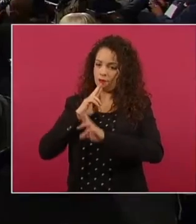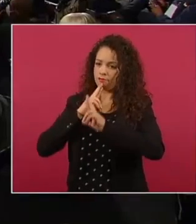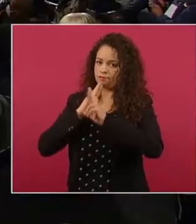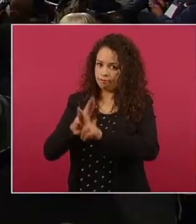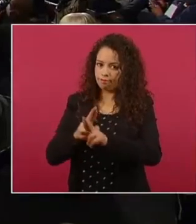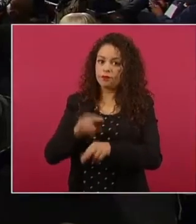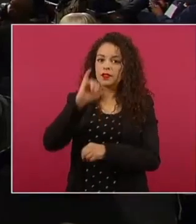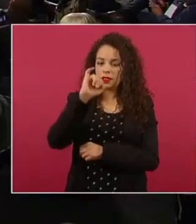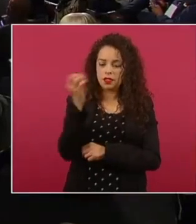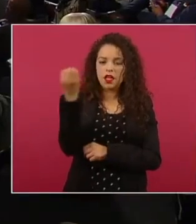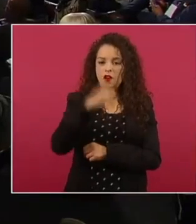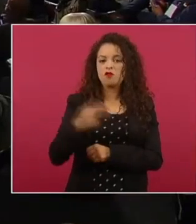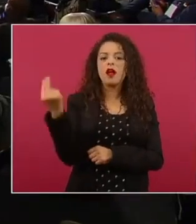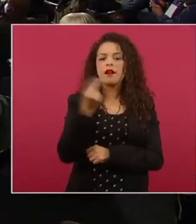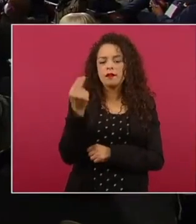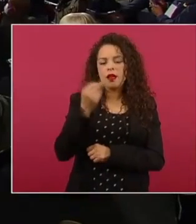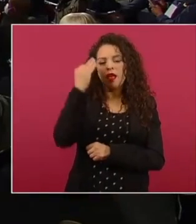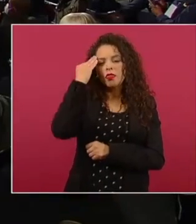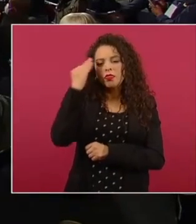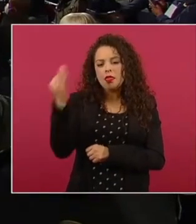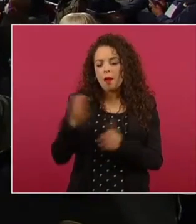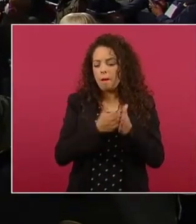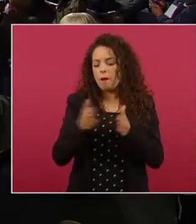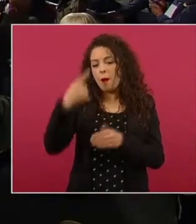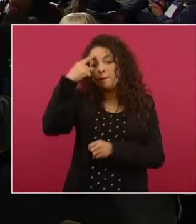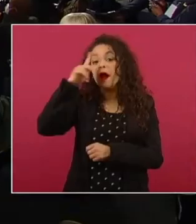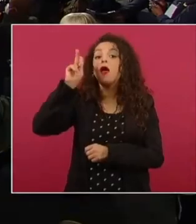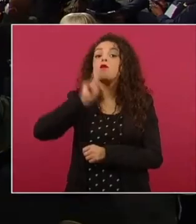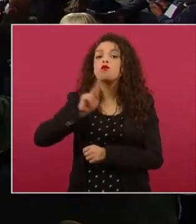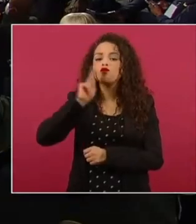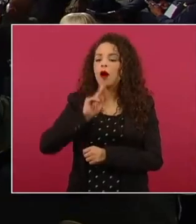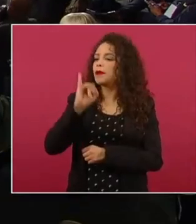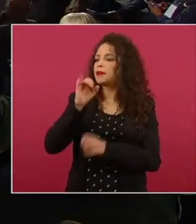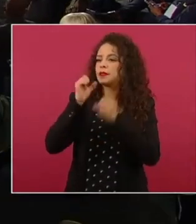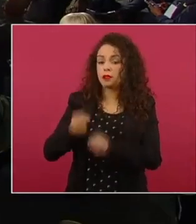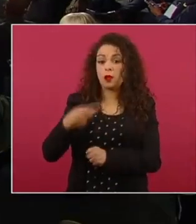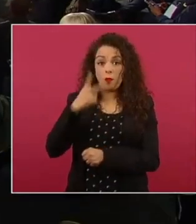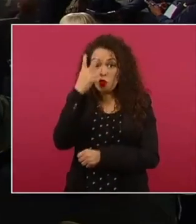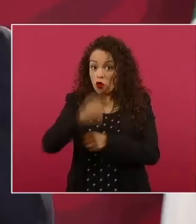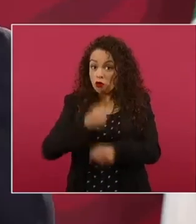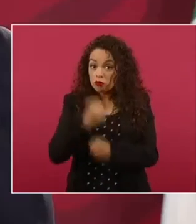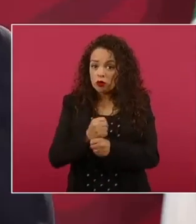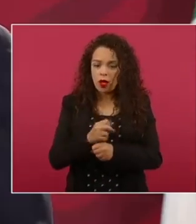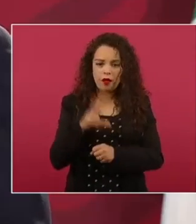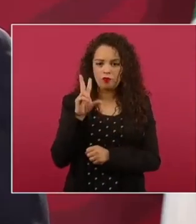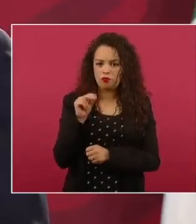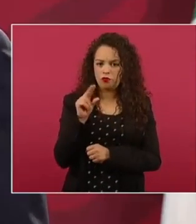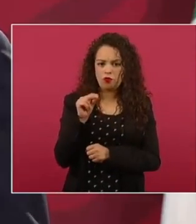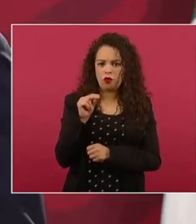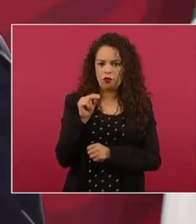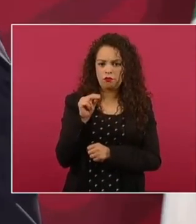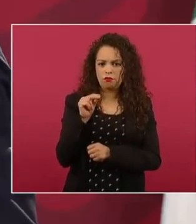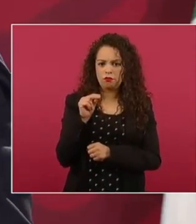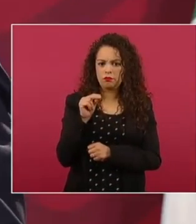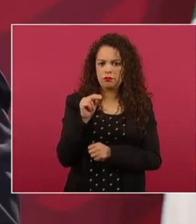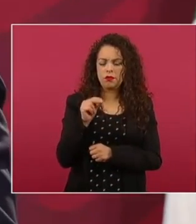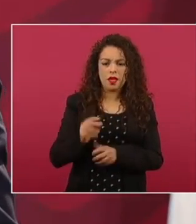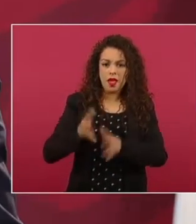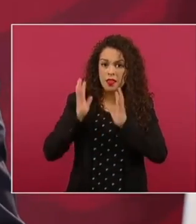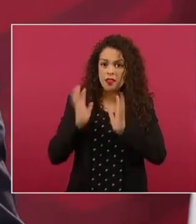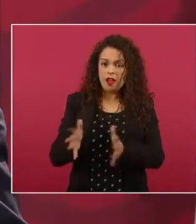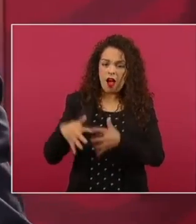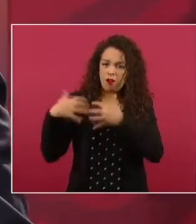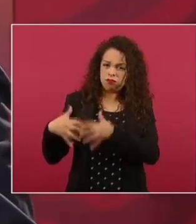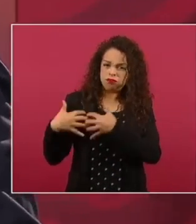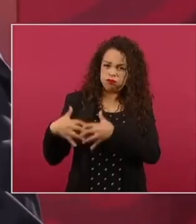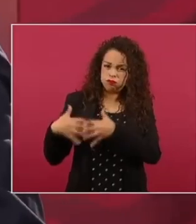prueba. Sí, pero no los dos años. Correcto. O sea, va a estar ya produciendo a toda su capacidad